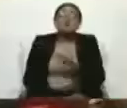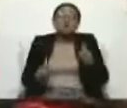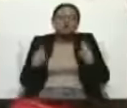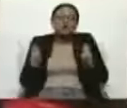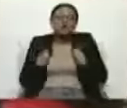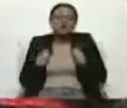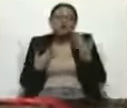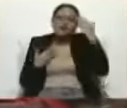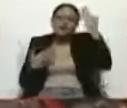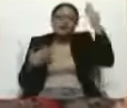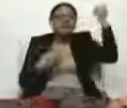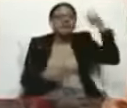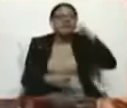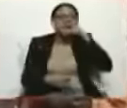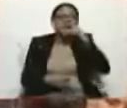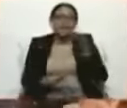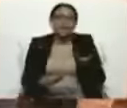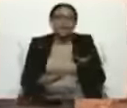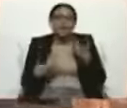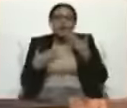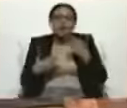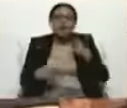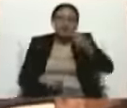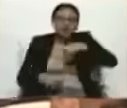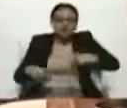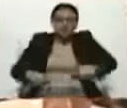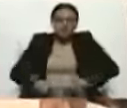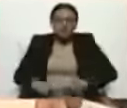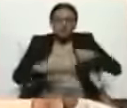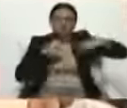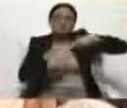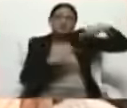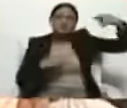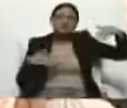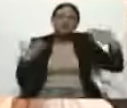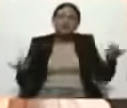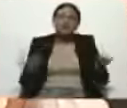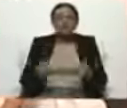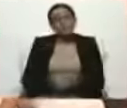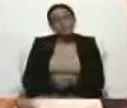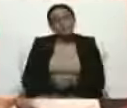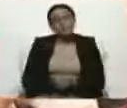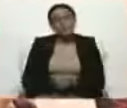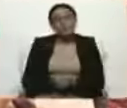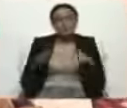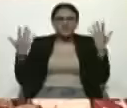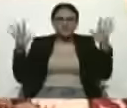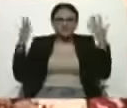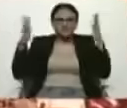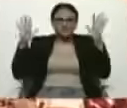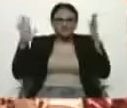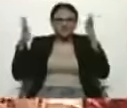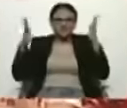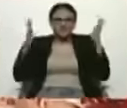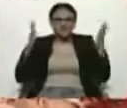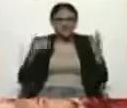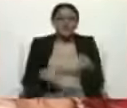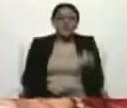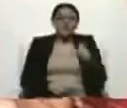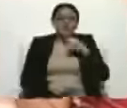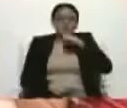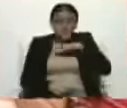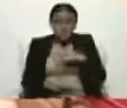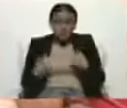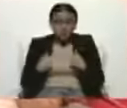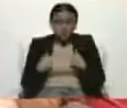Gracias a Nicolás y gracias al esfuerzo de la Revolución Bolivariana. Pero mi historia... Miren, mi historia es la